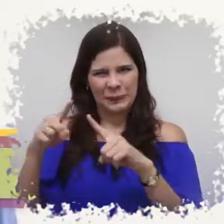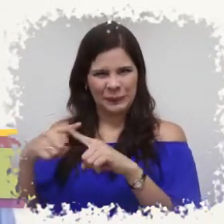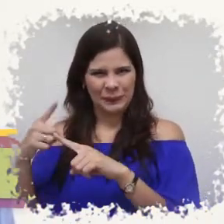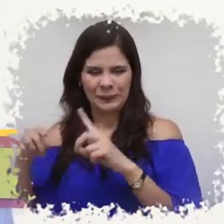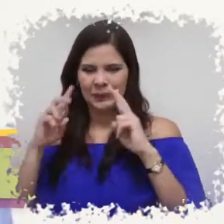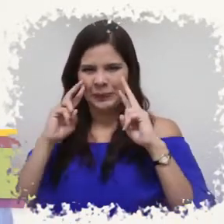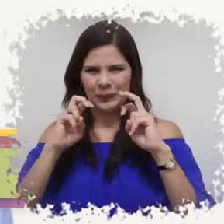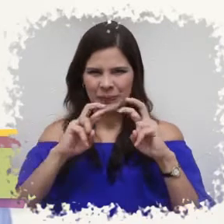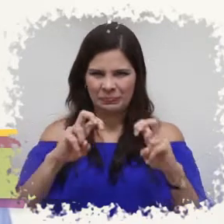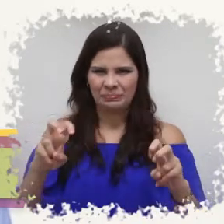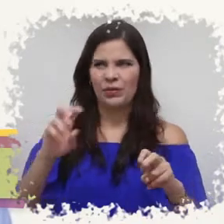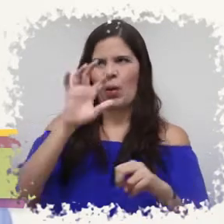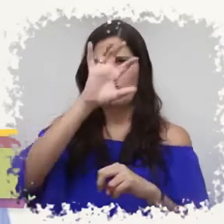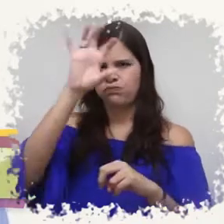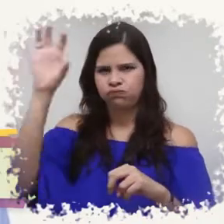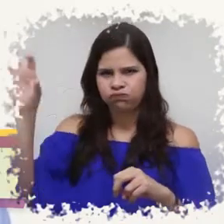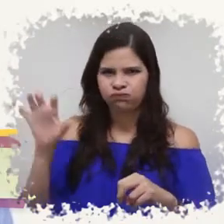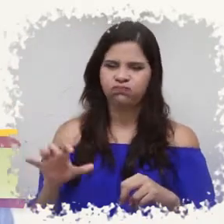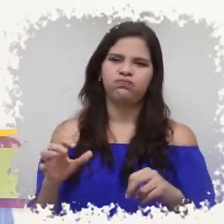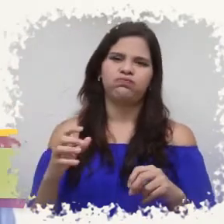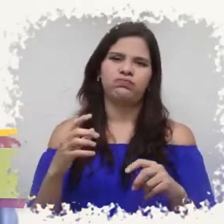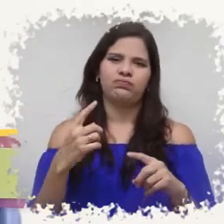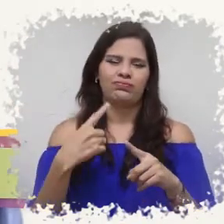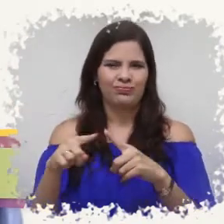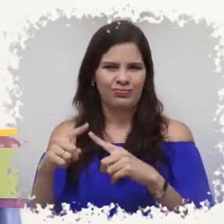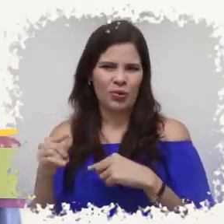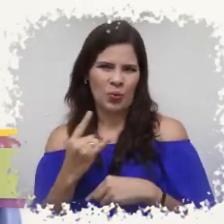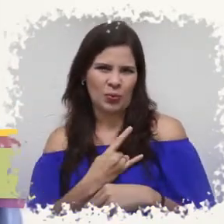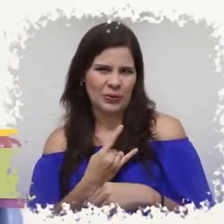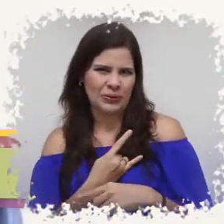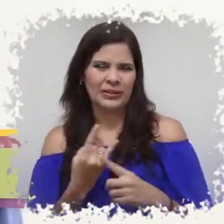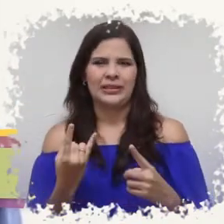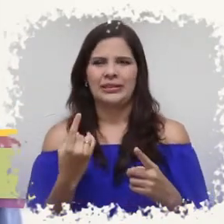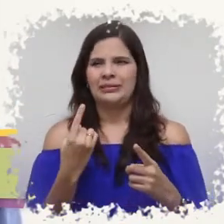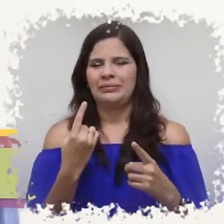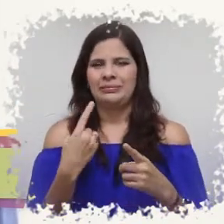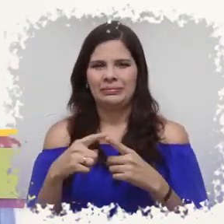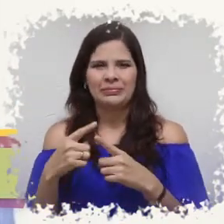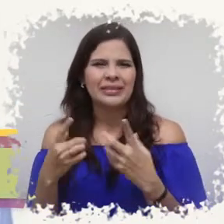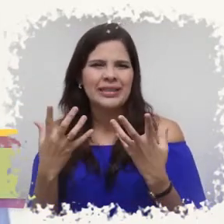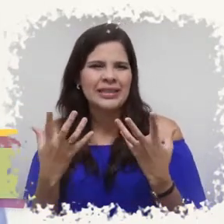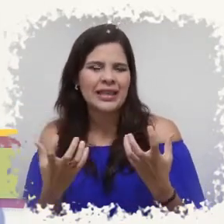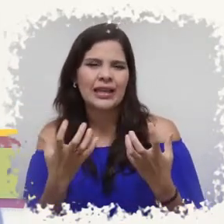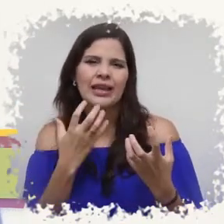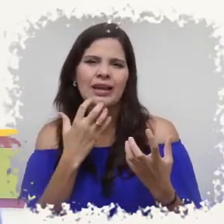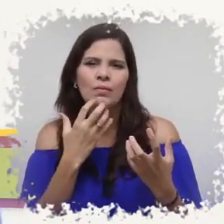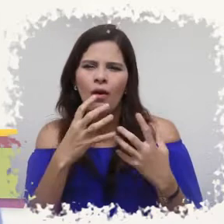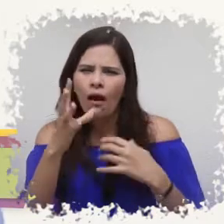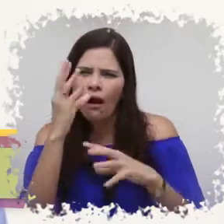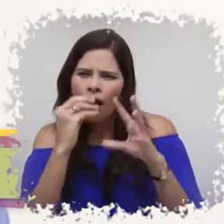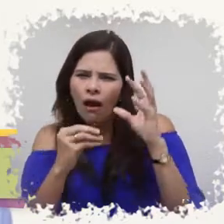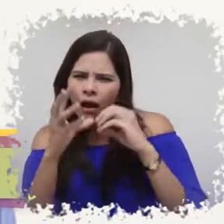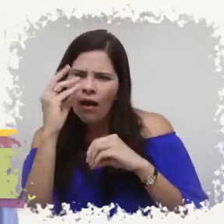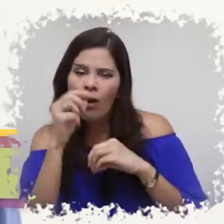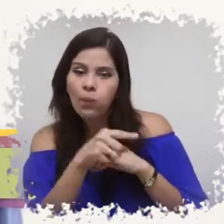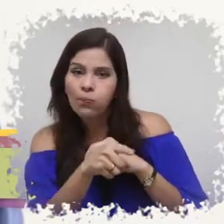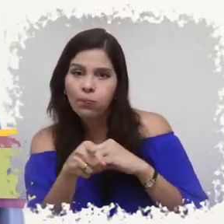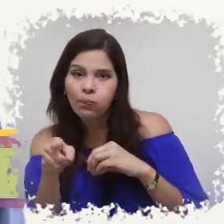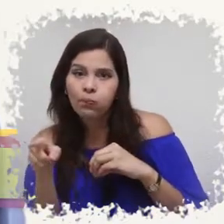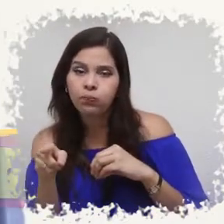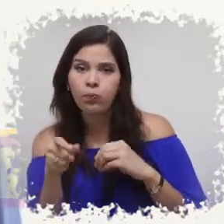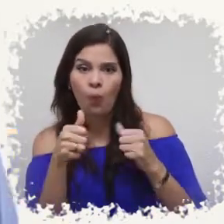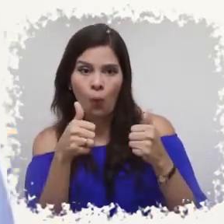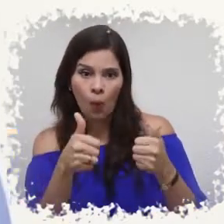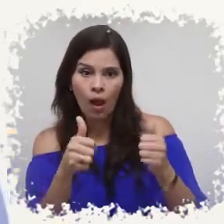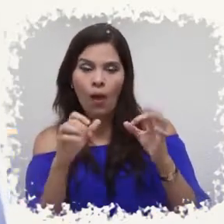diferentes instituciones y otros países, un poco así como tratar de aprender las destrezas que han desarrollado desde